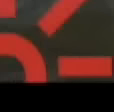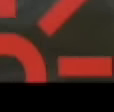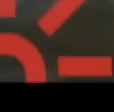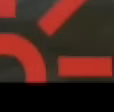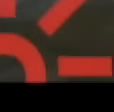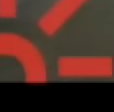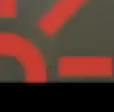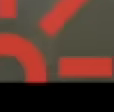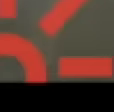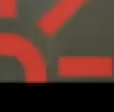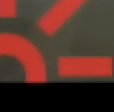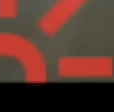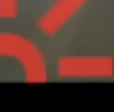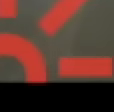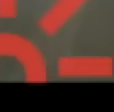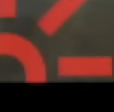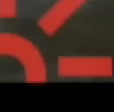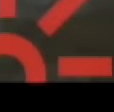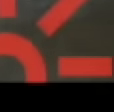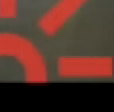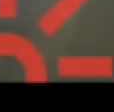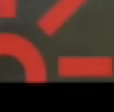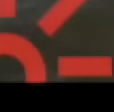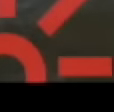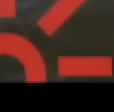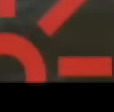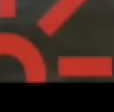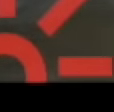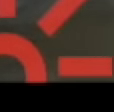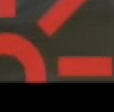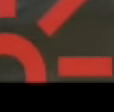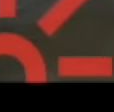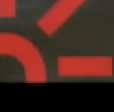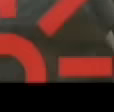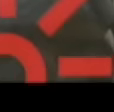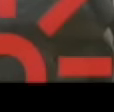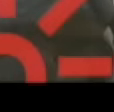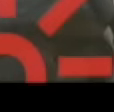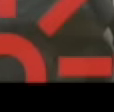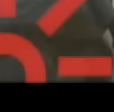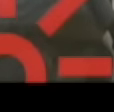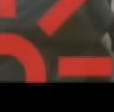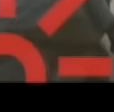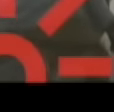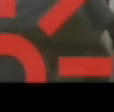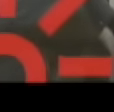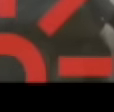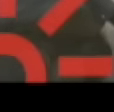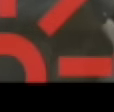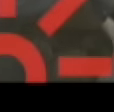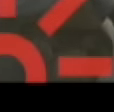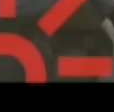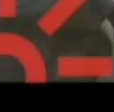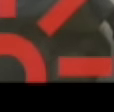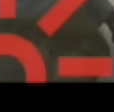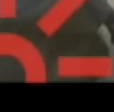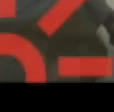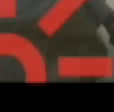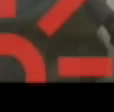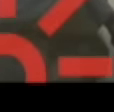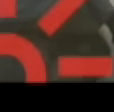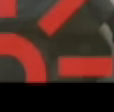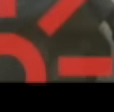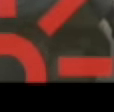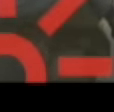sin límite desde 25 dólares mensuales con llamadas ilimitadas a todas las operadoras mil 700 megas facebook y whatsapp